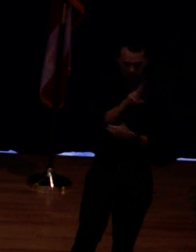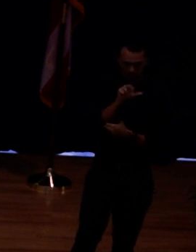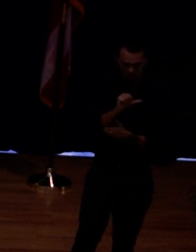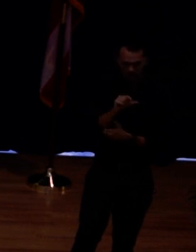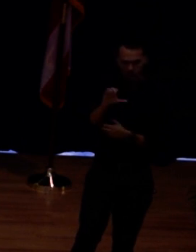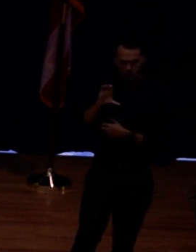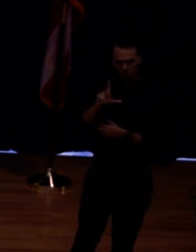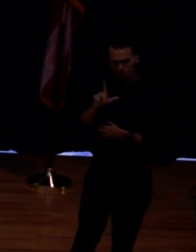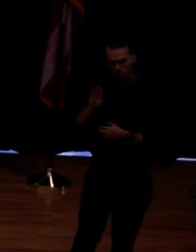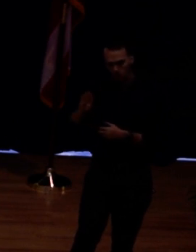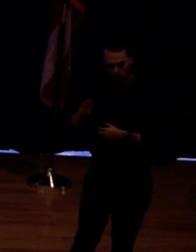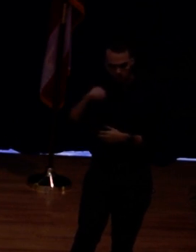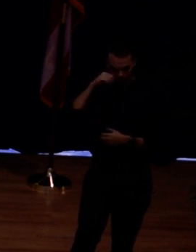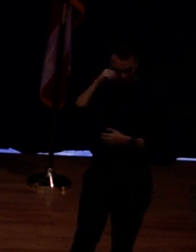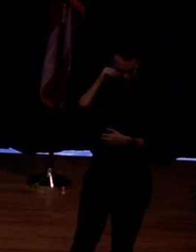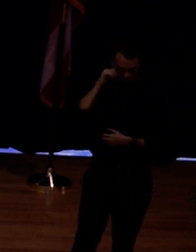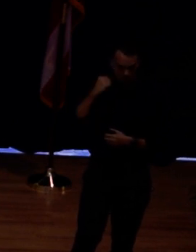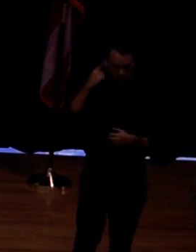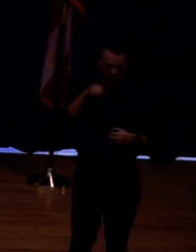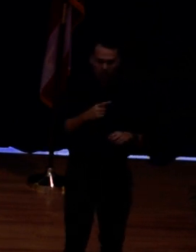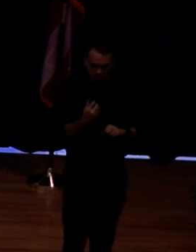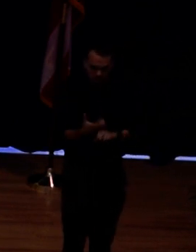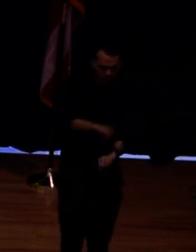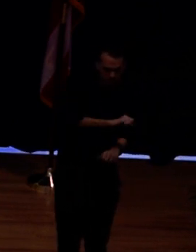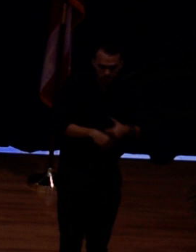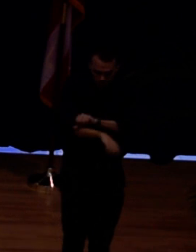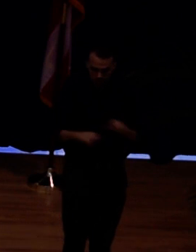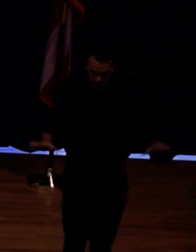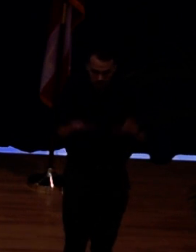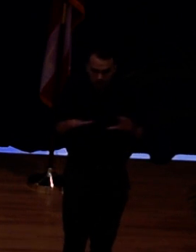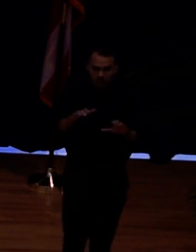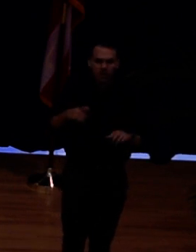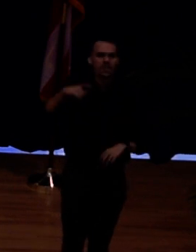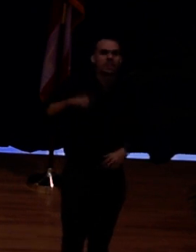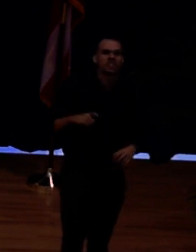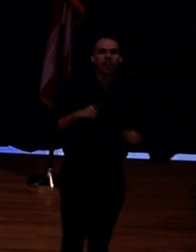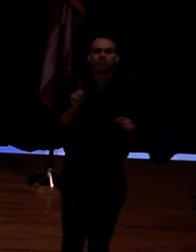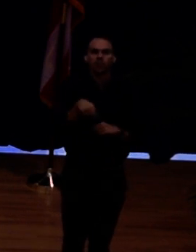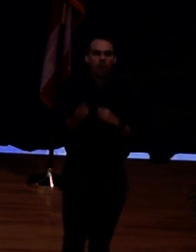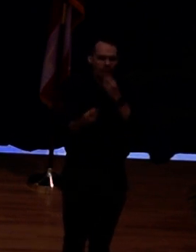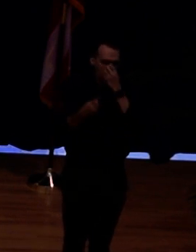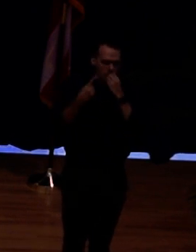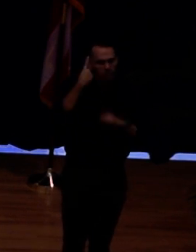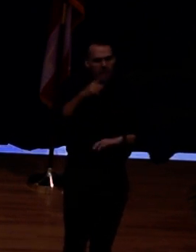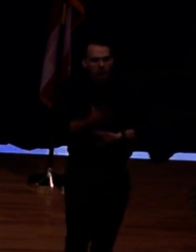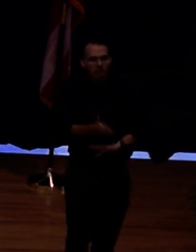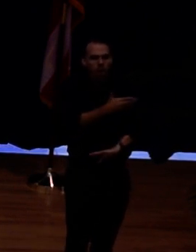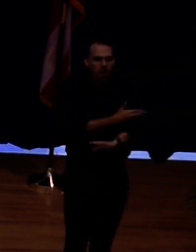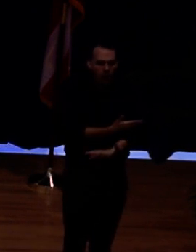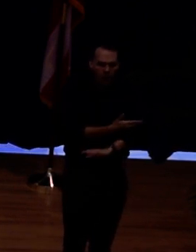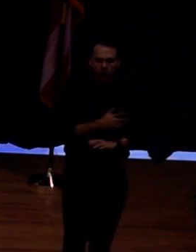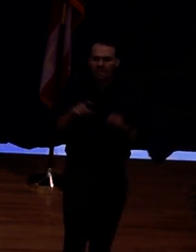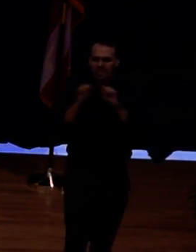conscientes de que para lograr esa resiliencia que tanto hablamos, no solo es el sistema energético que tenemos que mejorar, sino es